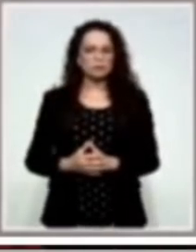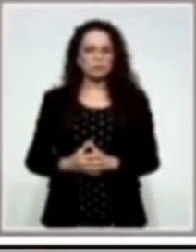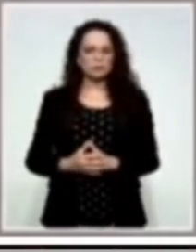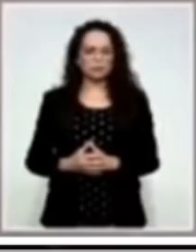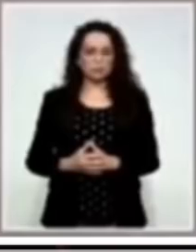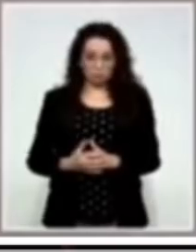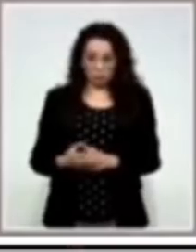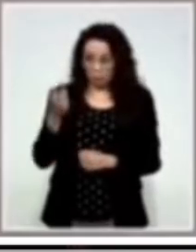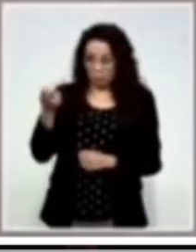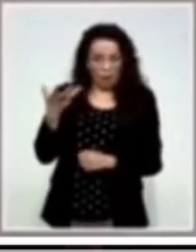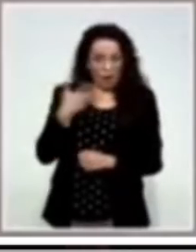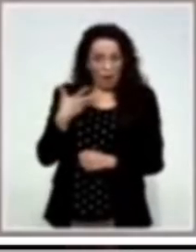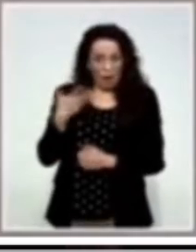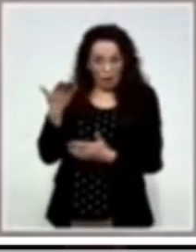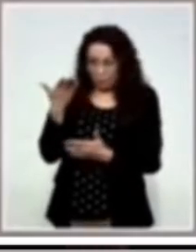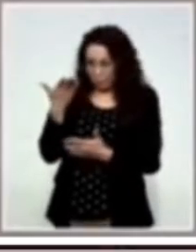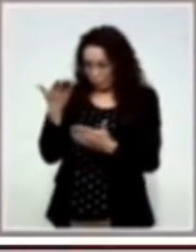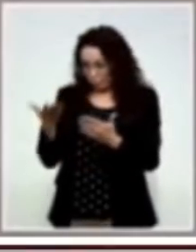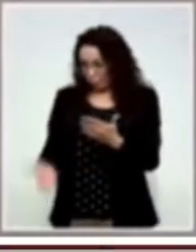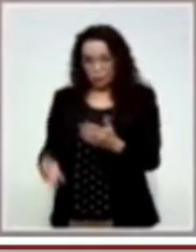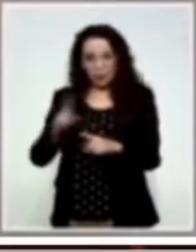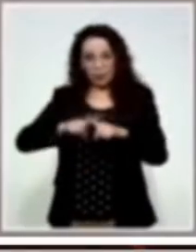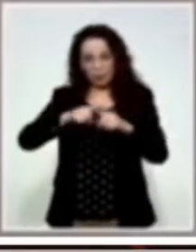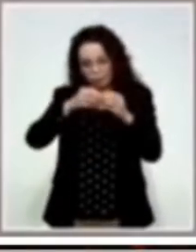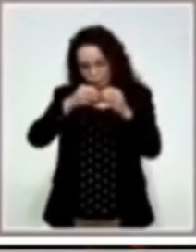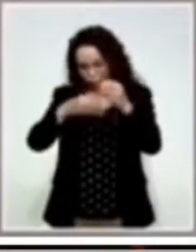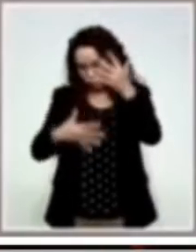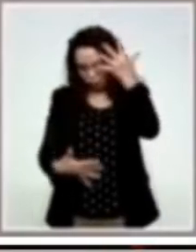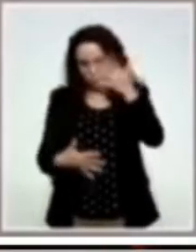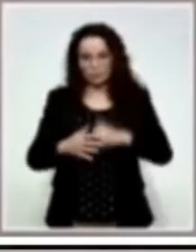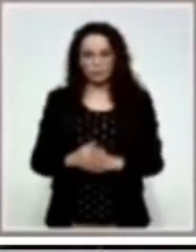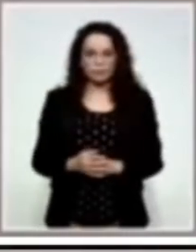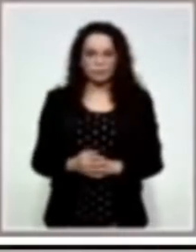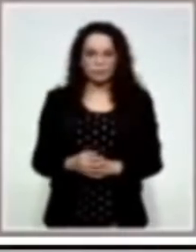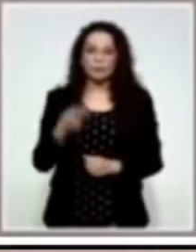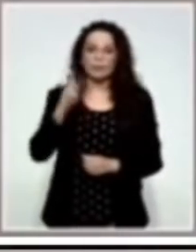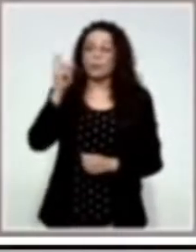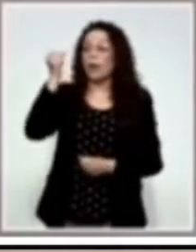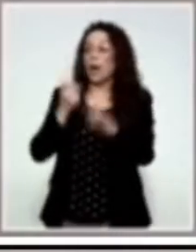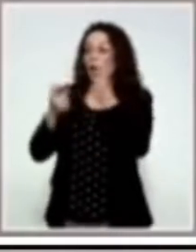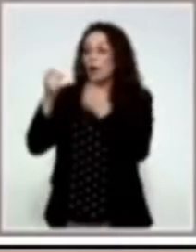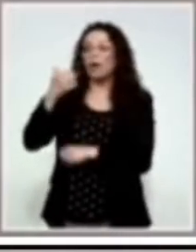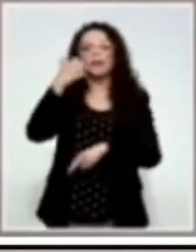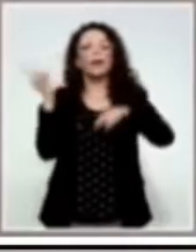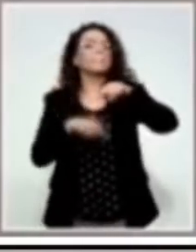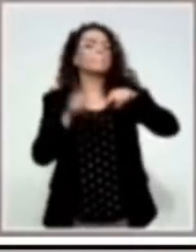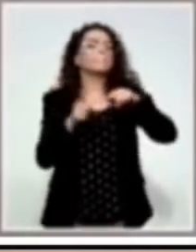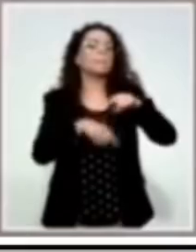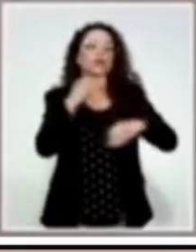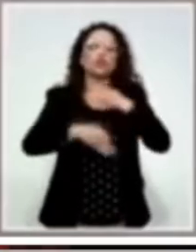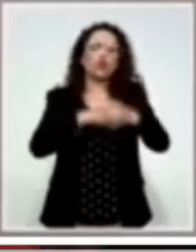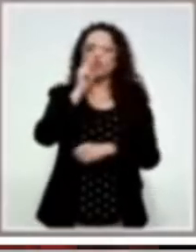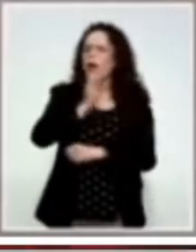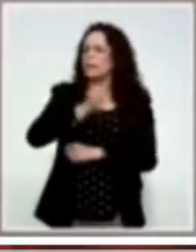Ahí están los hechos. Pero claro, algunos quisieran que invalidáramos todo en automático, sin